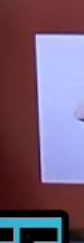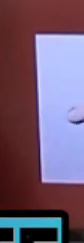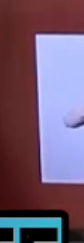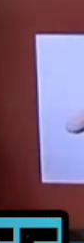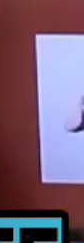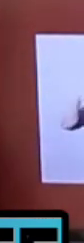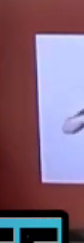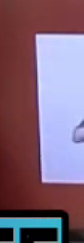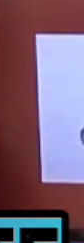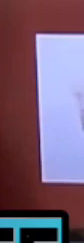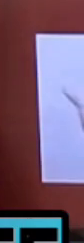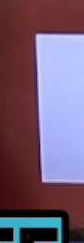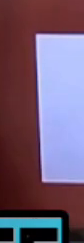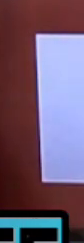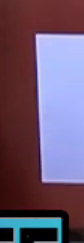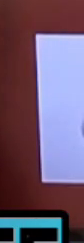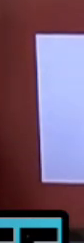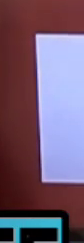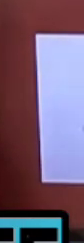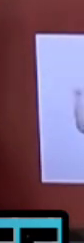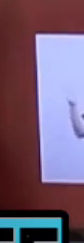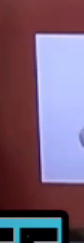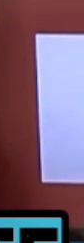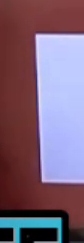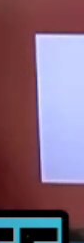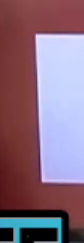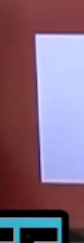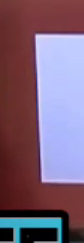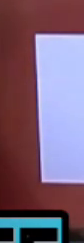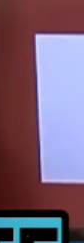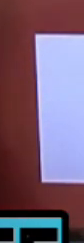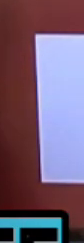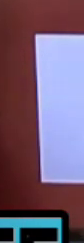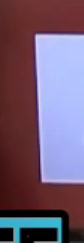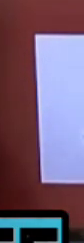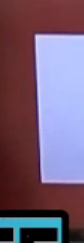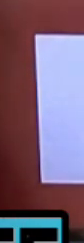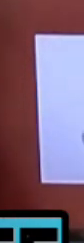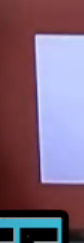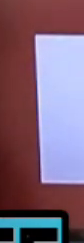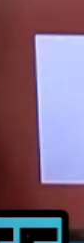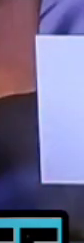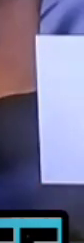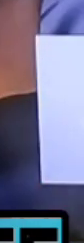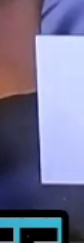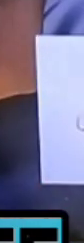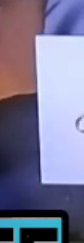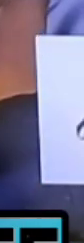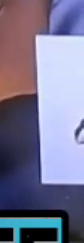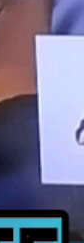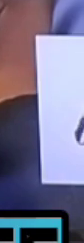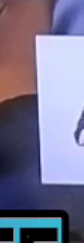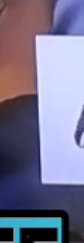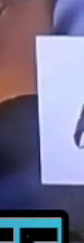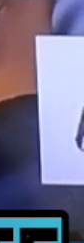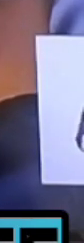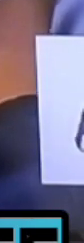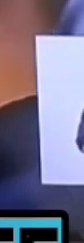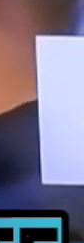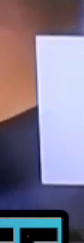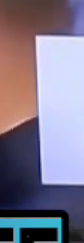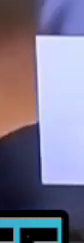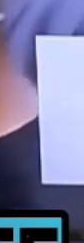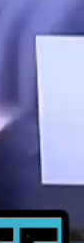que nos acompañen en este día histórico es un momento que quedará para siempre en nuestros corazones y